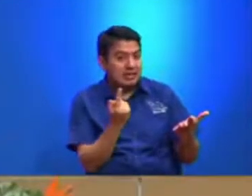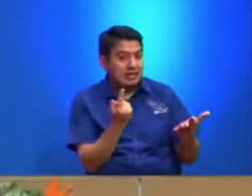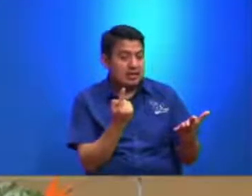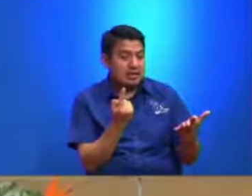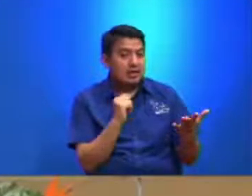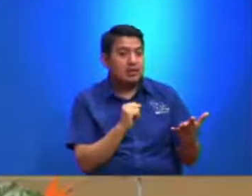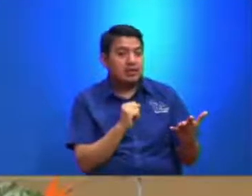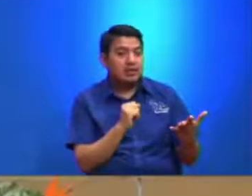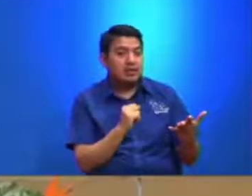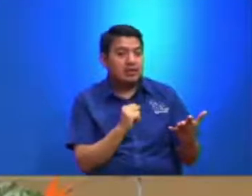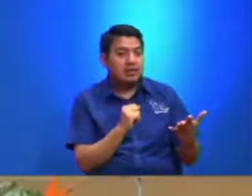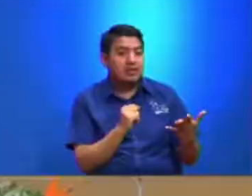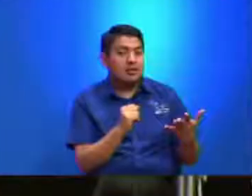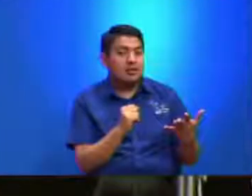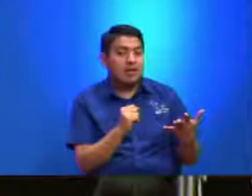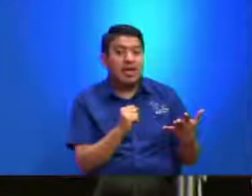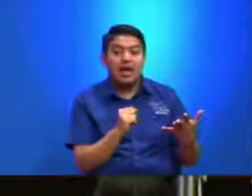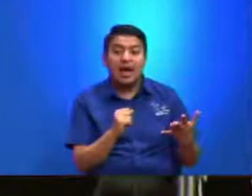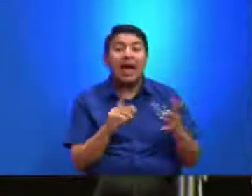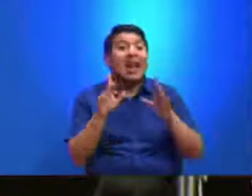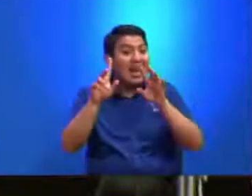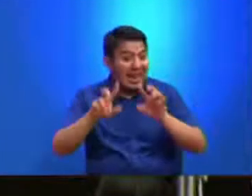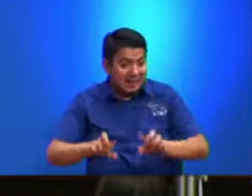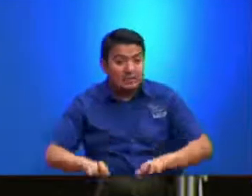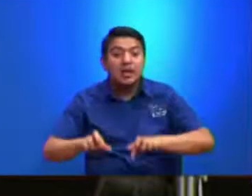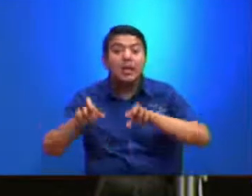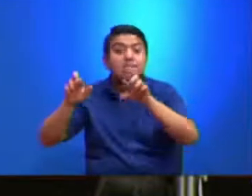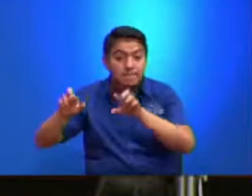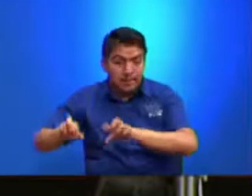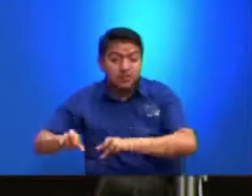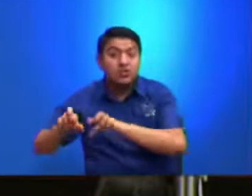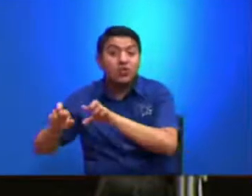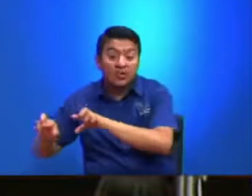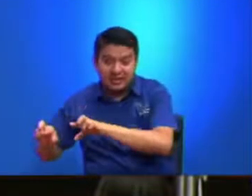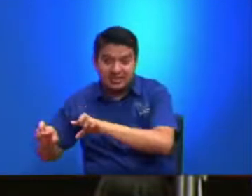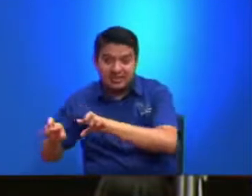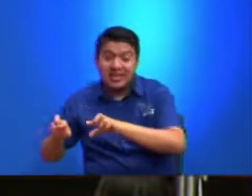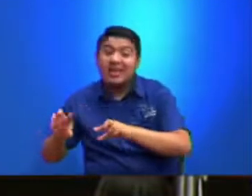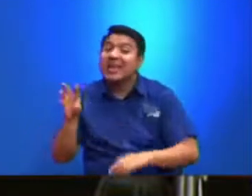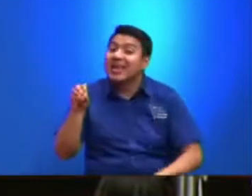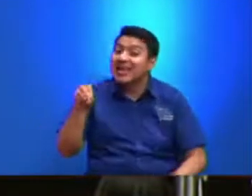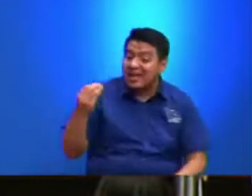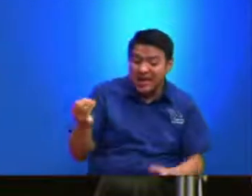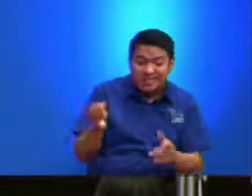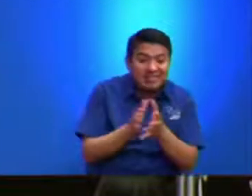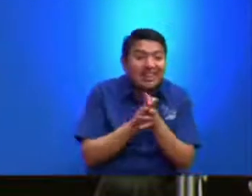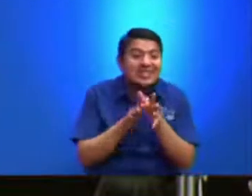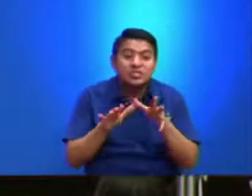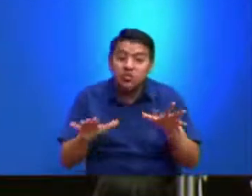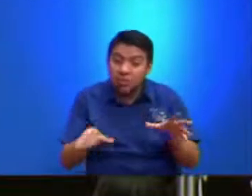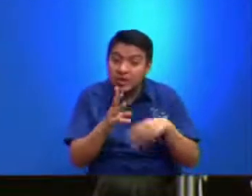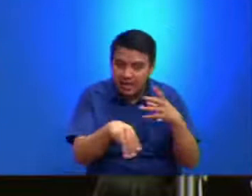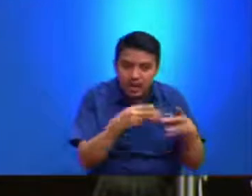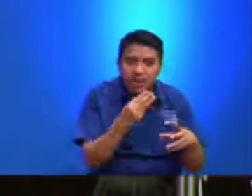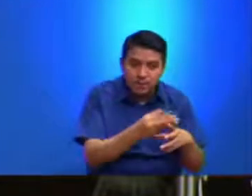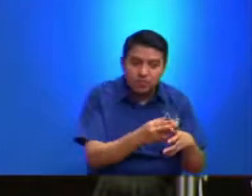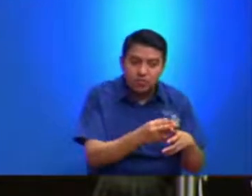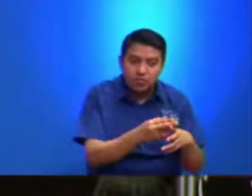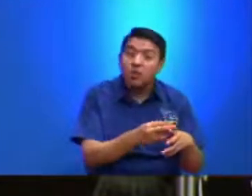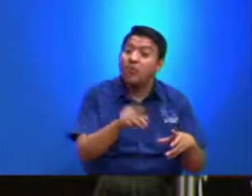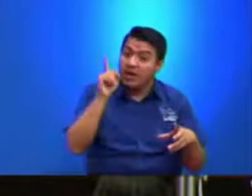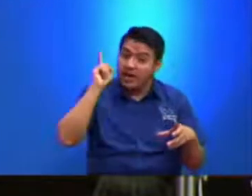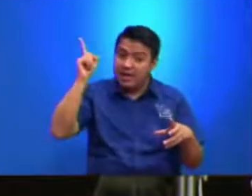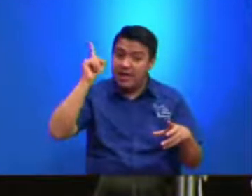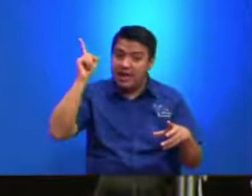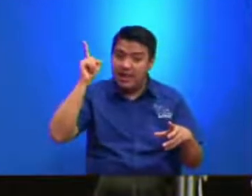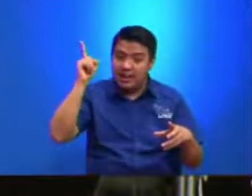Bueno, esta cárcel va a dejar de ser. Tan lindos los atardeceres, ¿verdad? Y el clima tan delicioso, pero va a dejar de